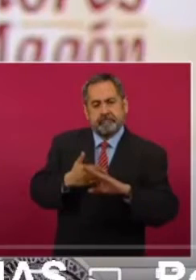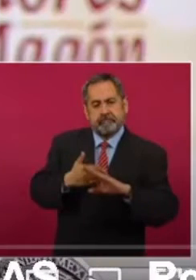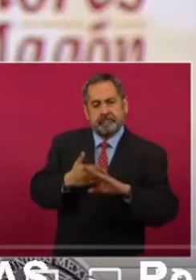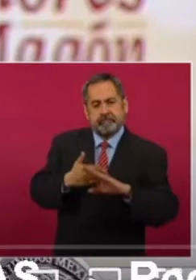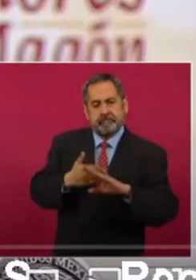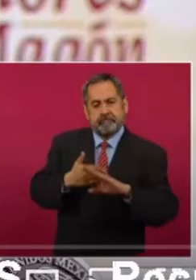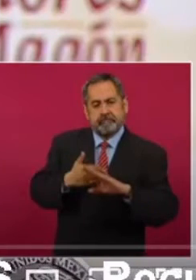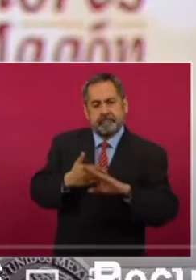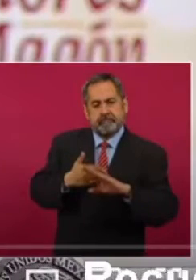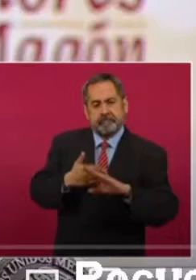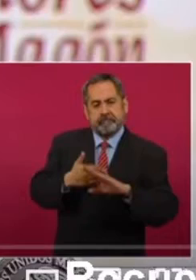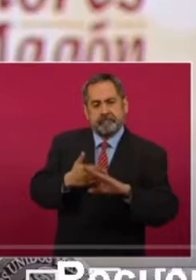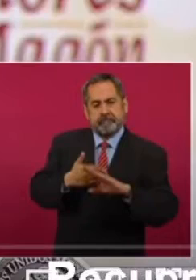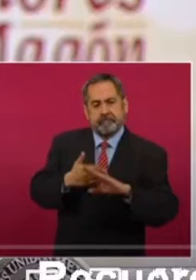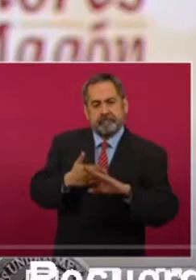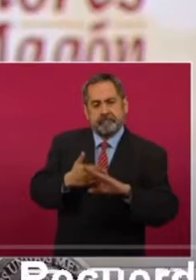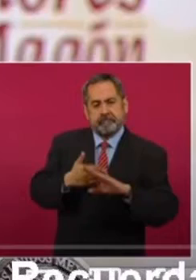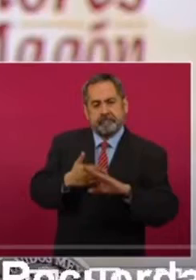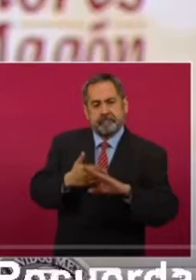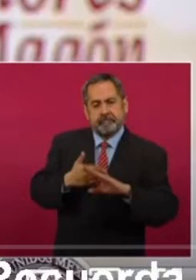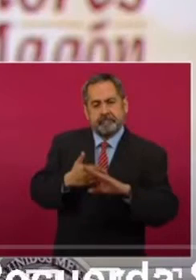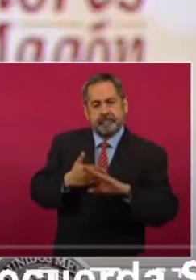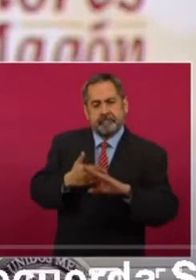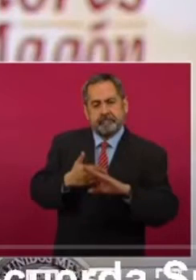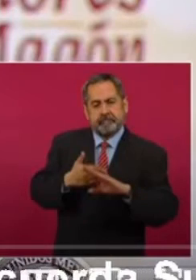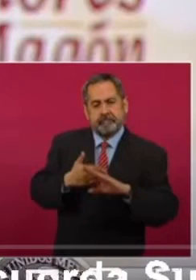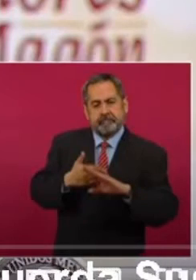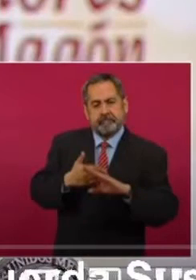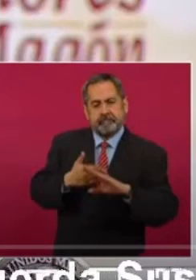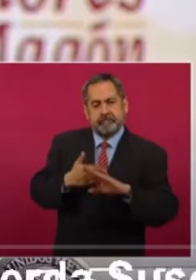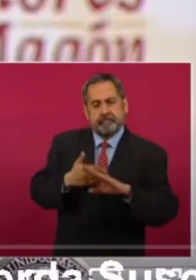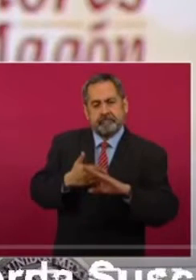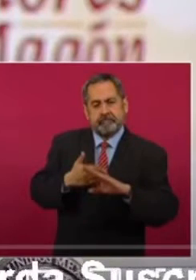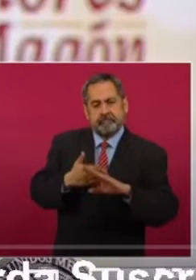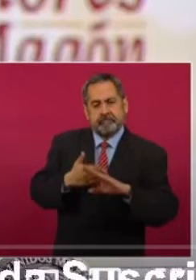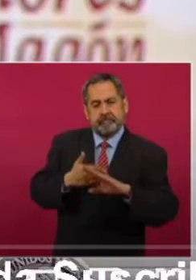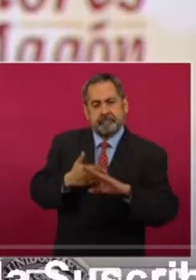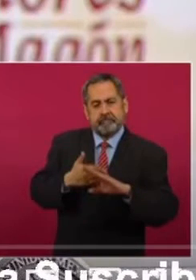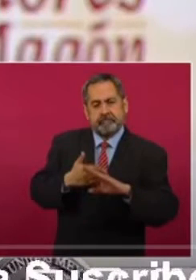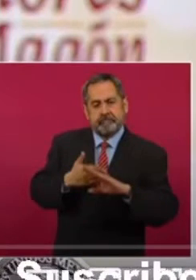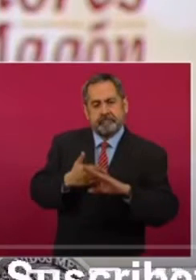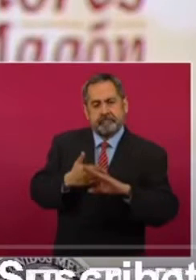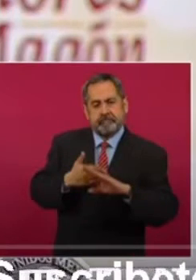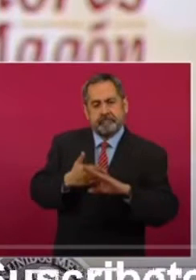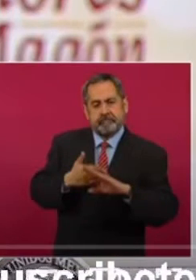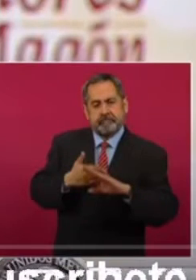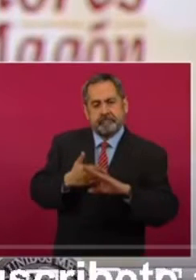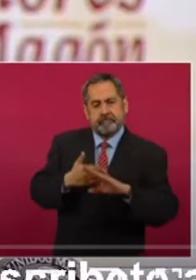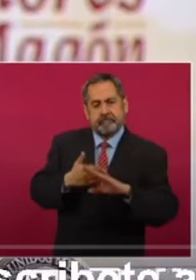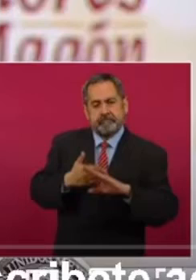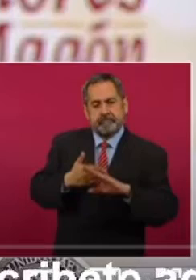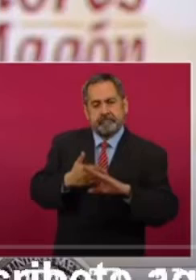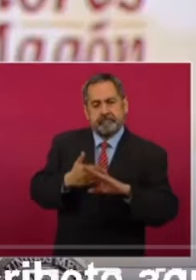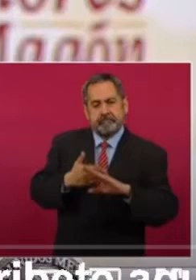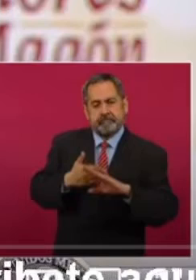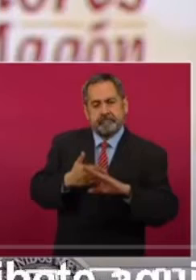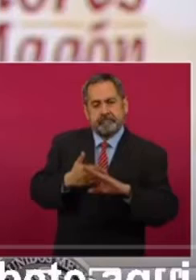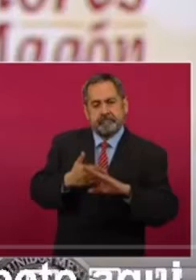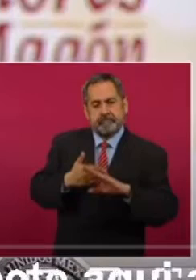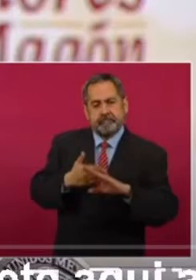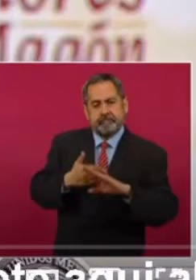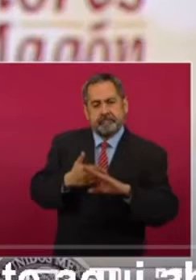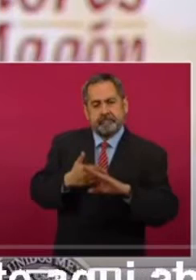pero echen una mano porque sin ustedes no podemos hacer nada y lópez obrador sin